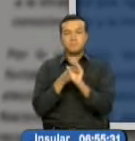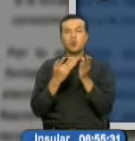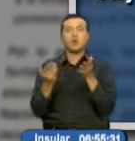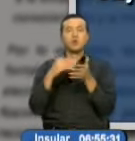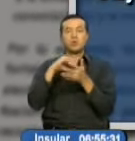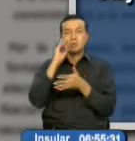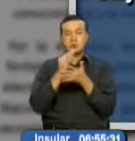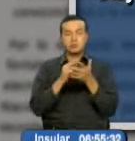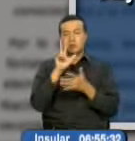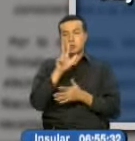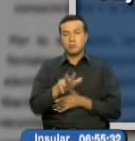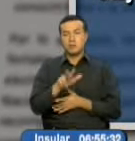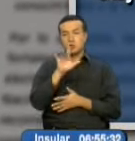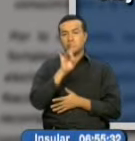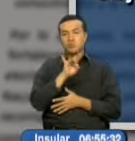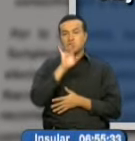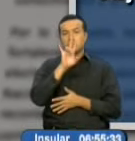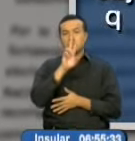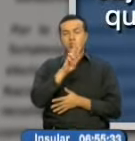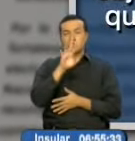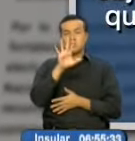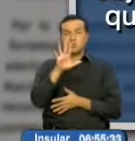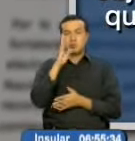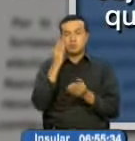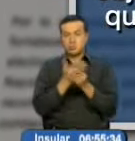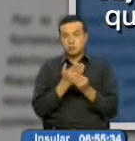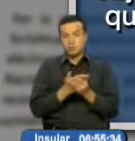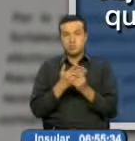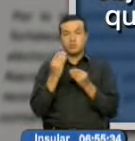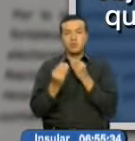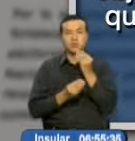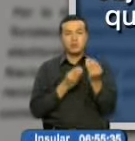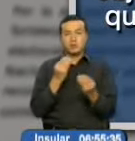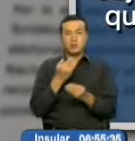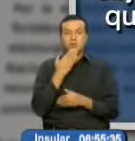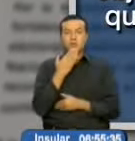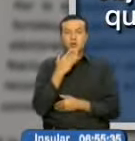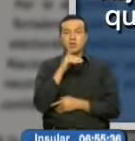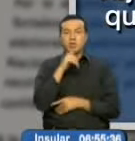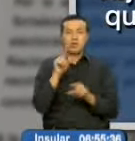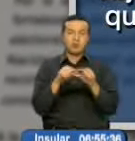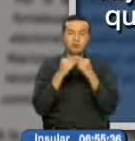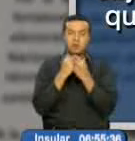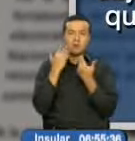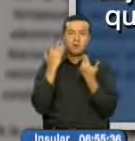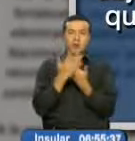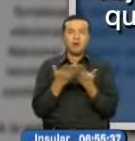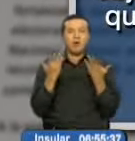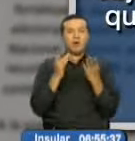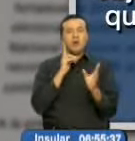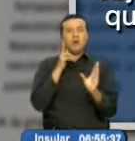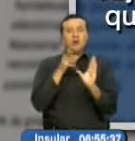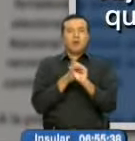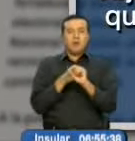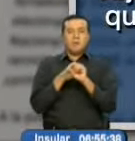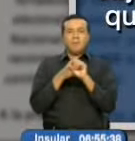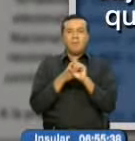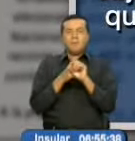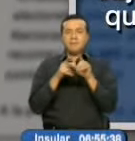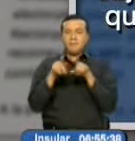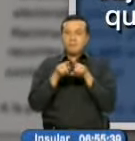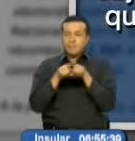reconteo de 3.865 actas presentadas a objeción por los partidos políticos que participaron en la